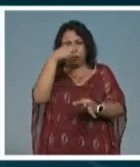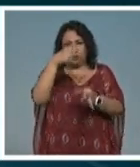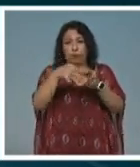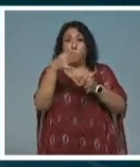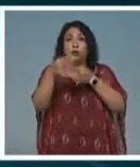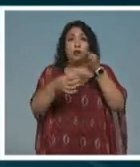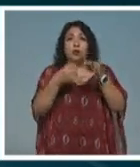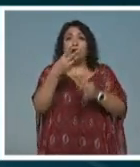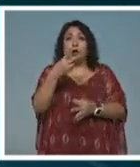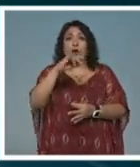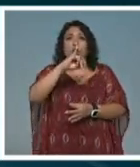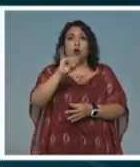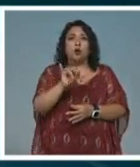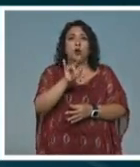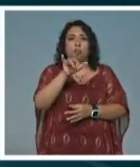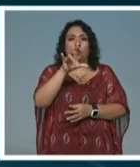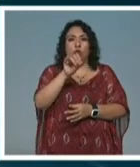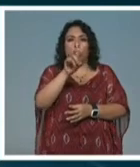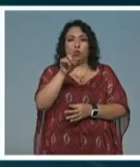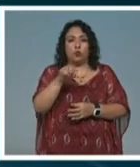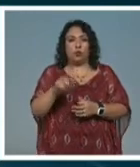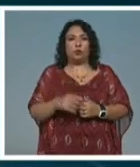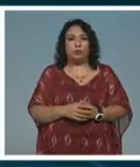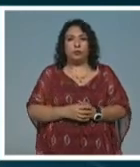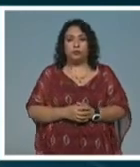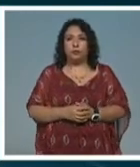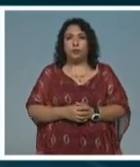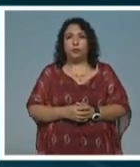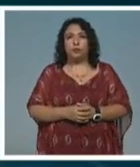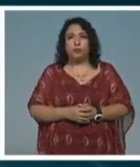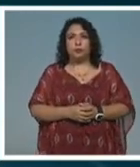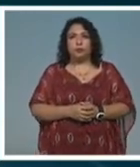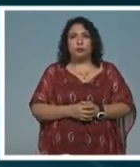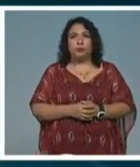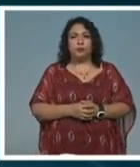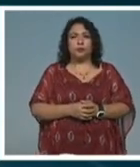Noticias 22, Julio López. Eso no se justifica.